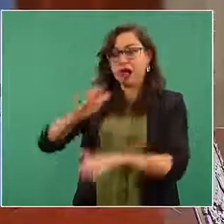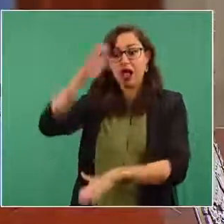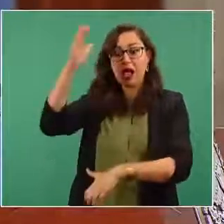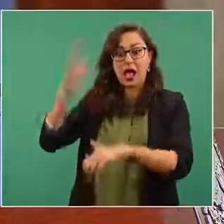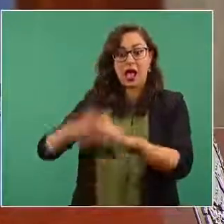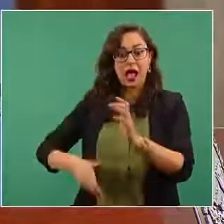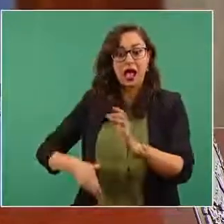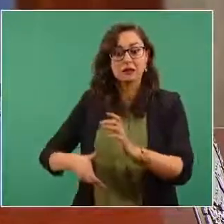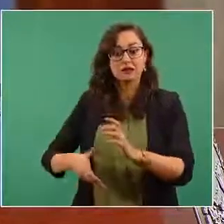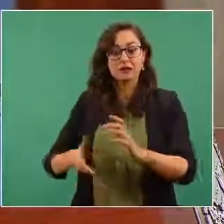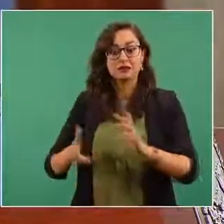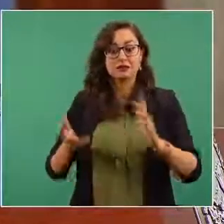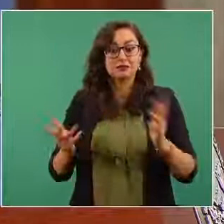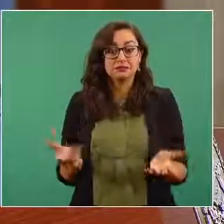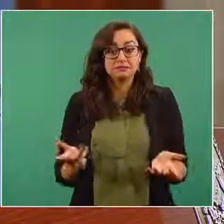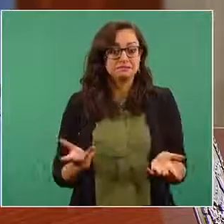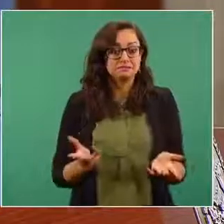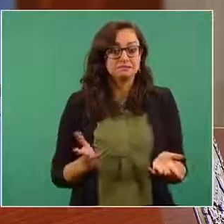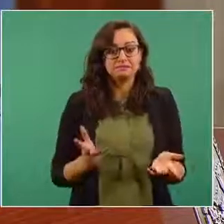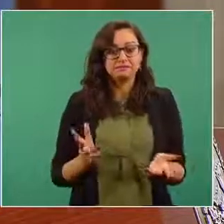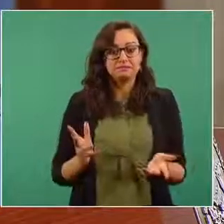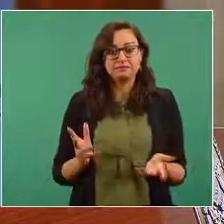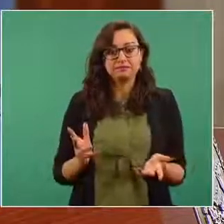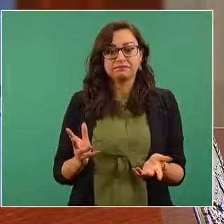nada más fue, pues vamos a